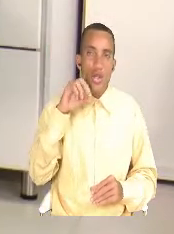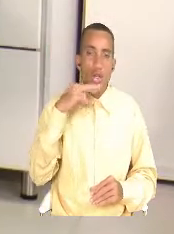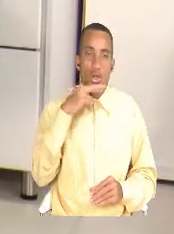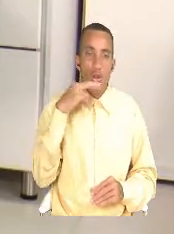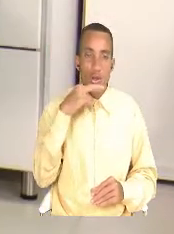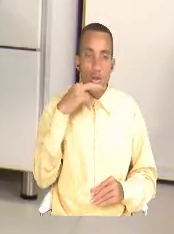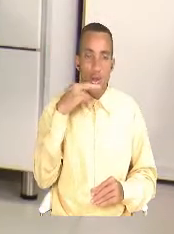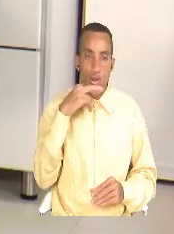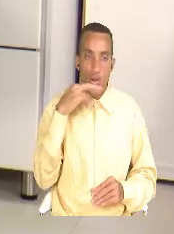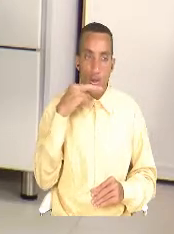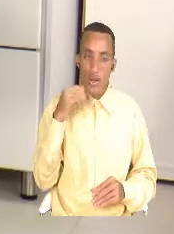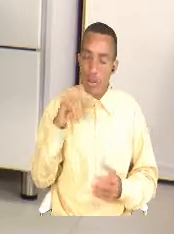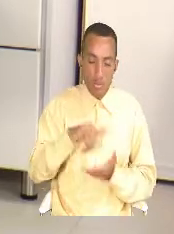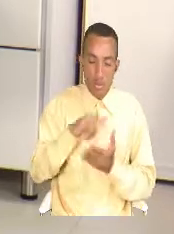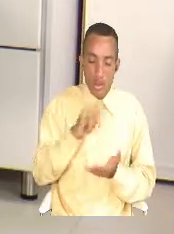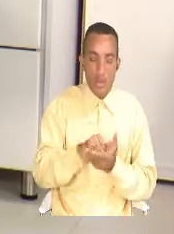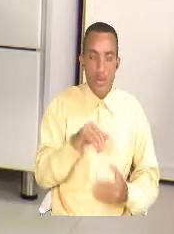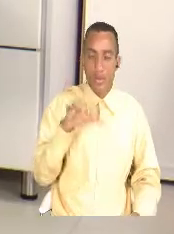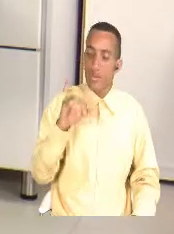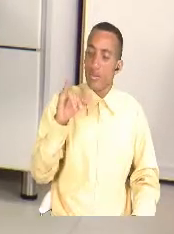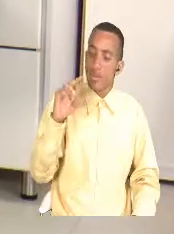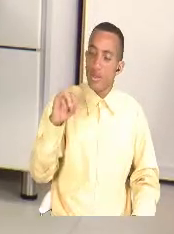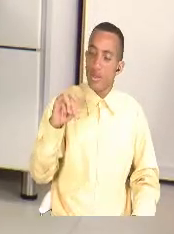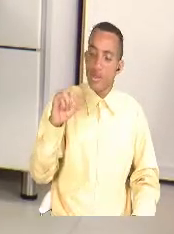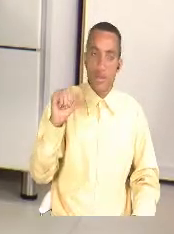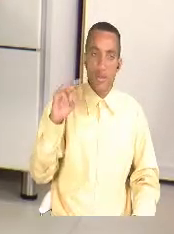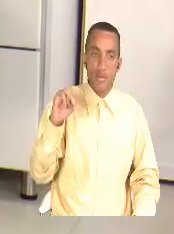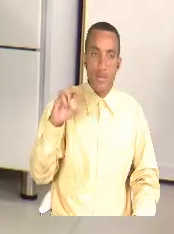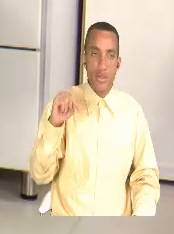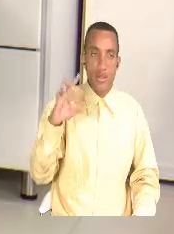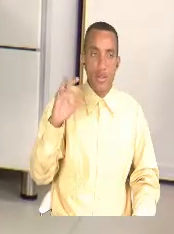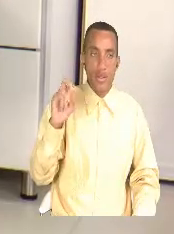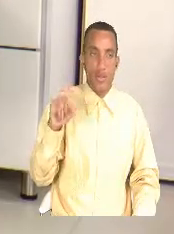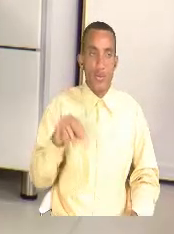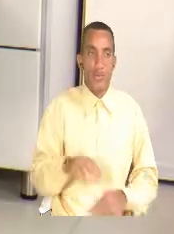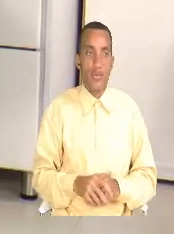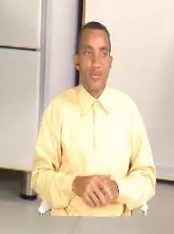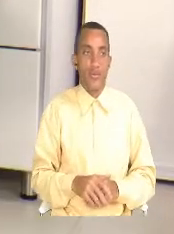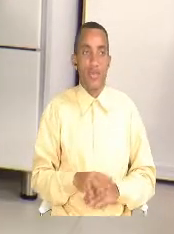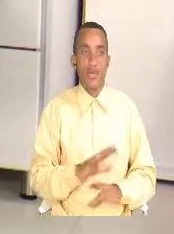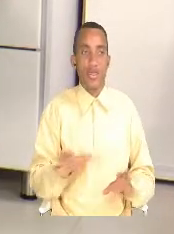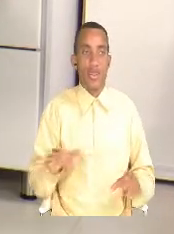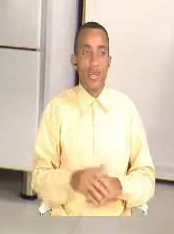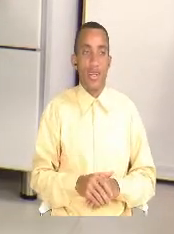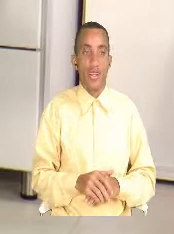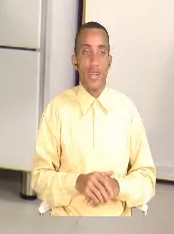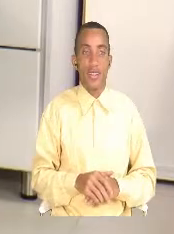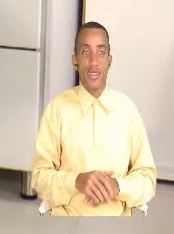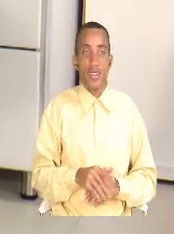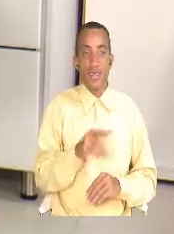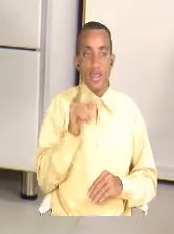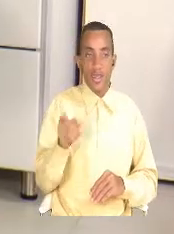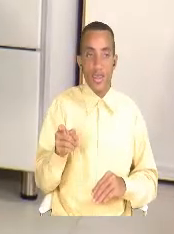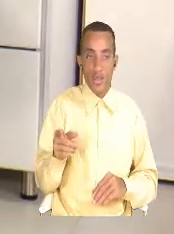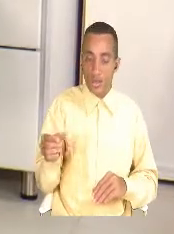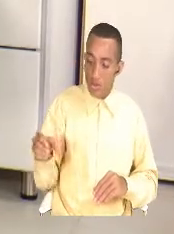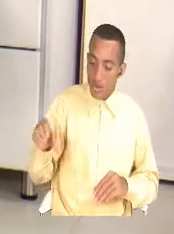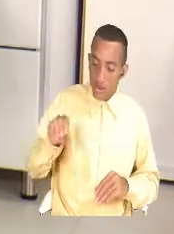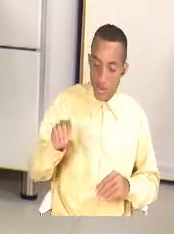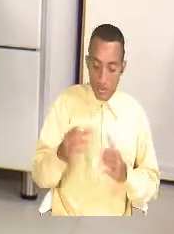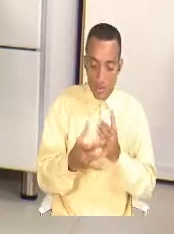otra. Siquiera la mitad es suficiente. Acá yo tengo previamente el sartén caliente. Voy a adicionar un poquito